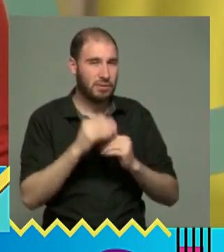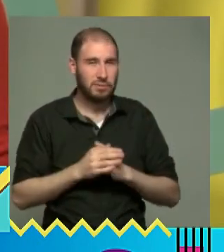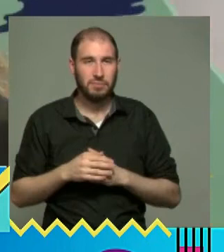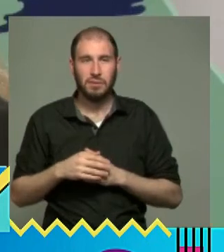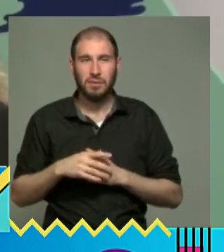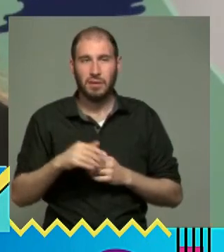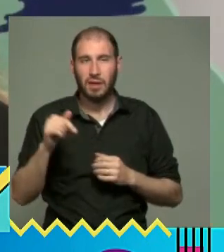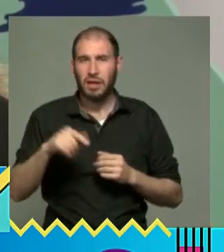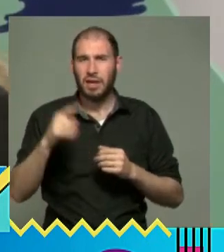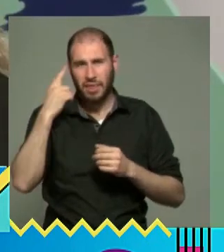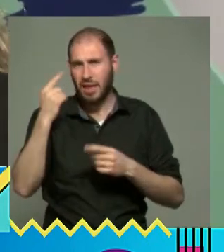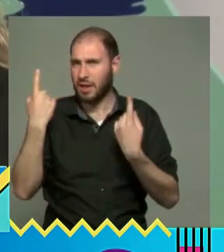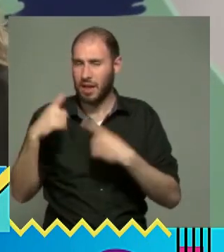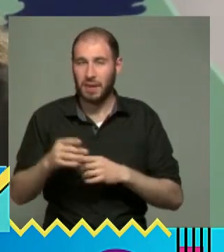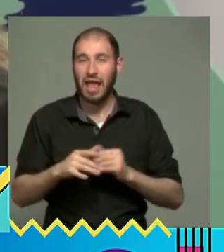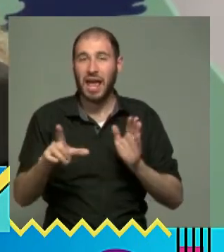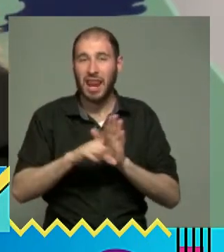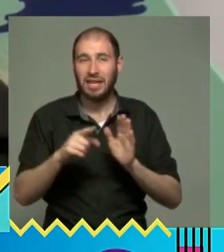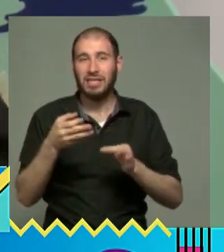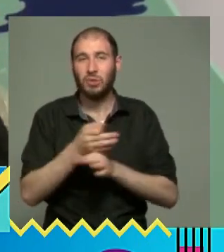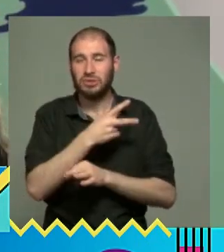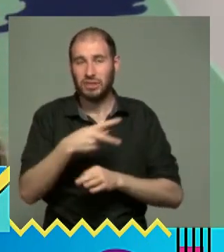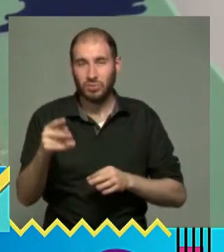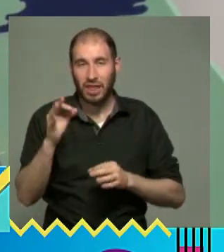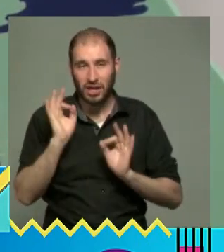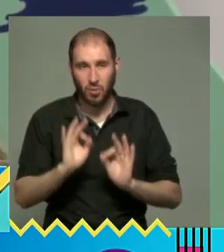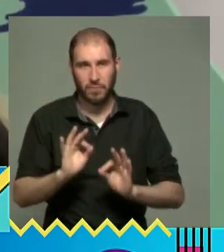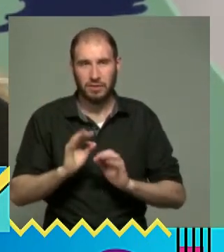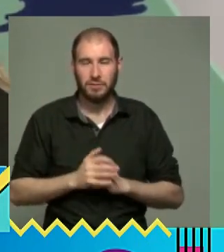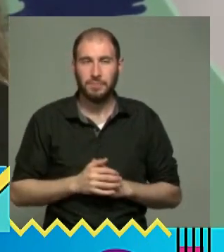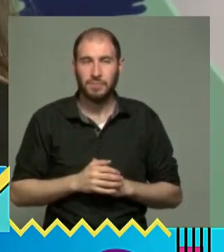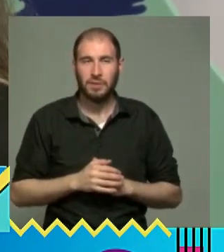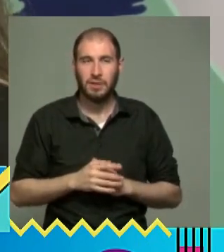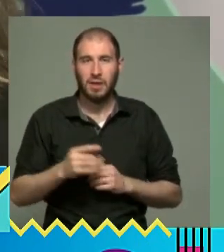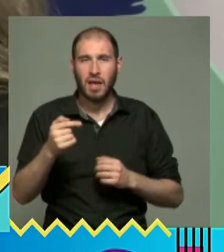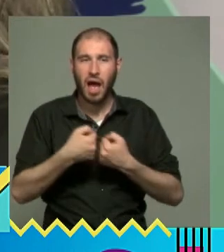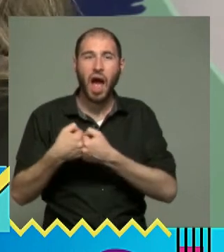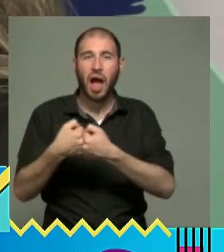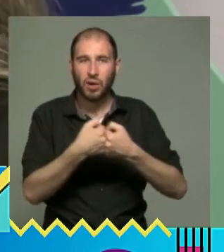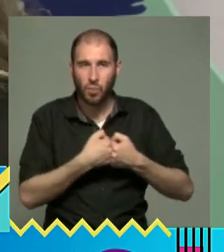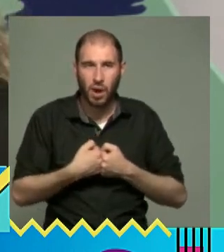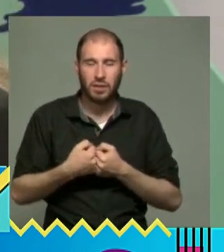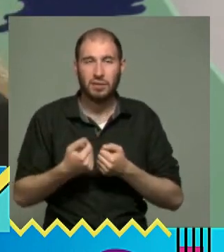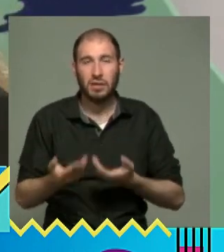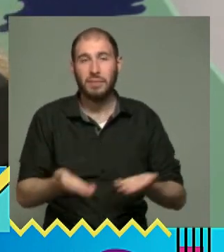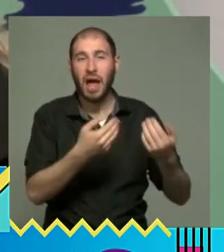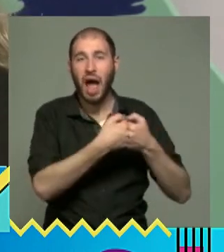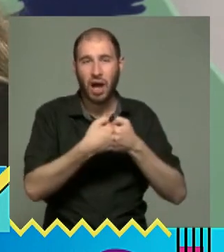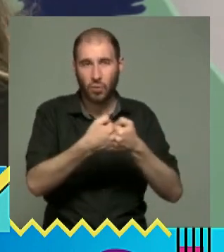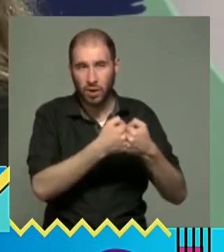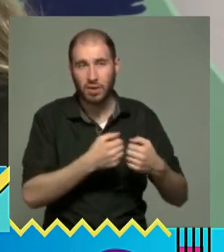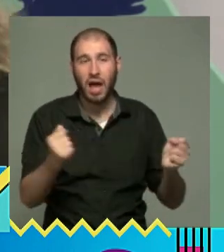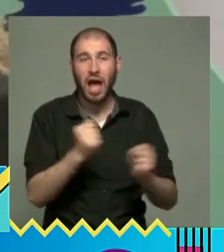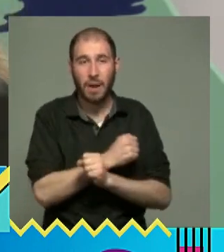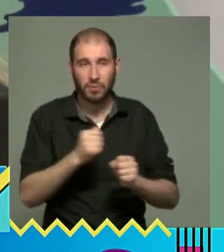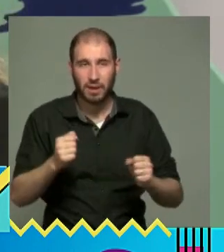Ojo, entendeme el concepto. La ley de educación sexual integral fue consensuada, fue llevada a un acuerdo y salió.